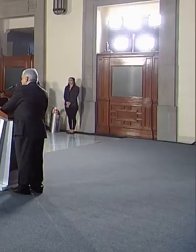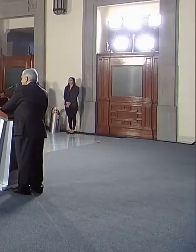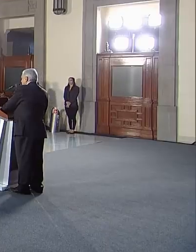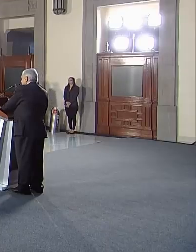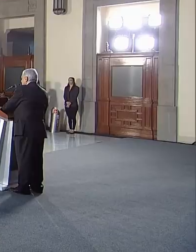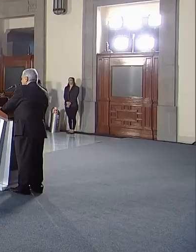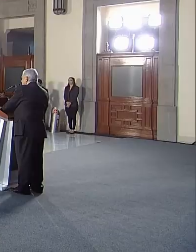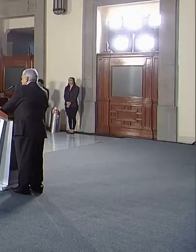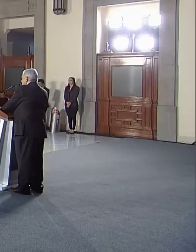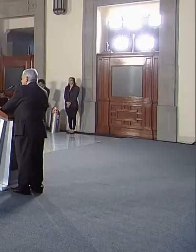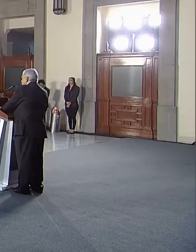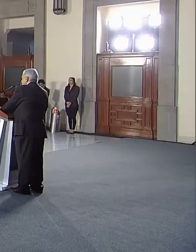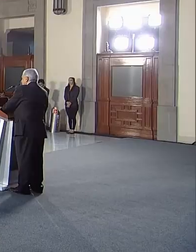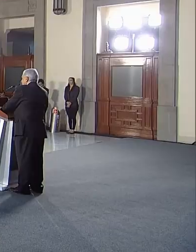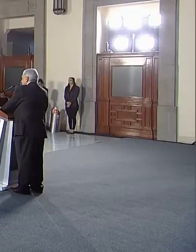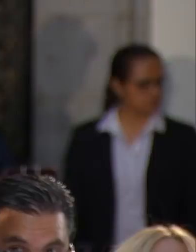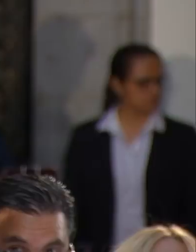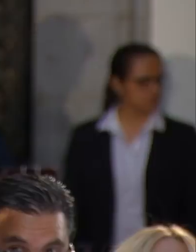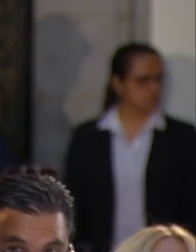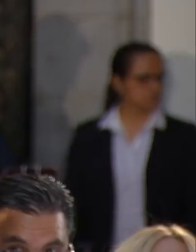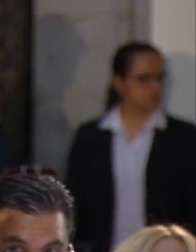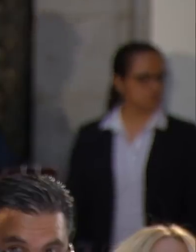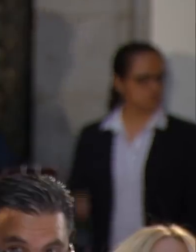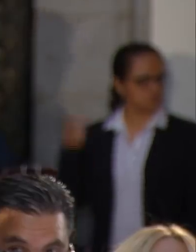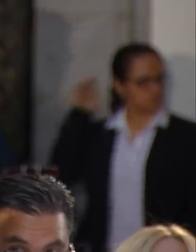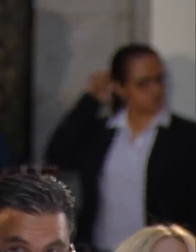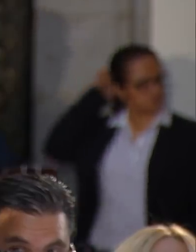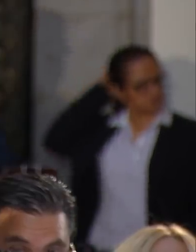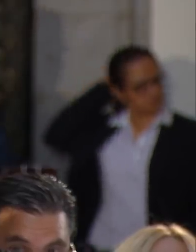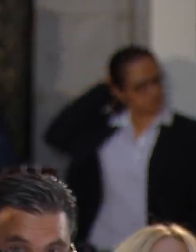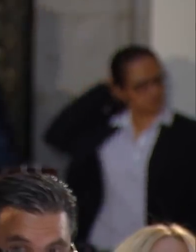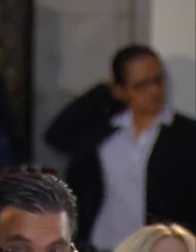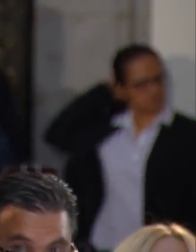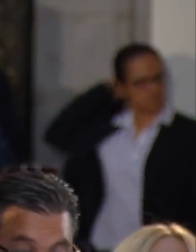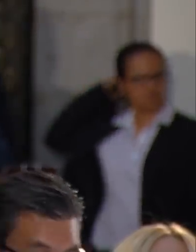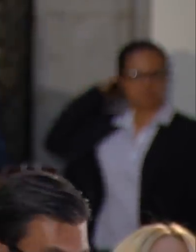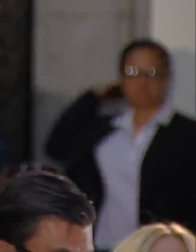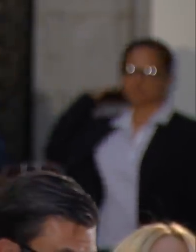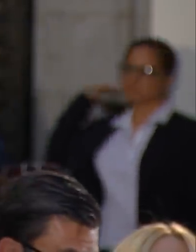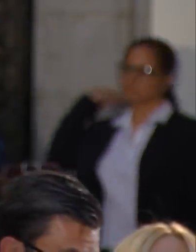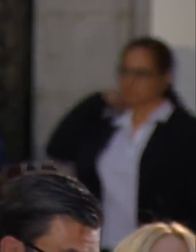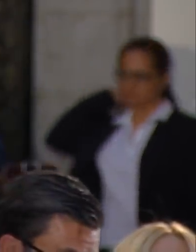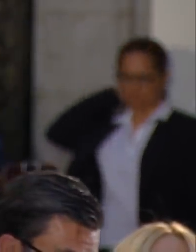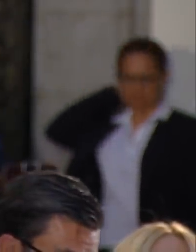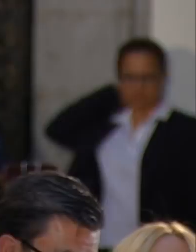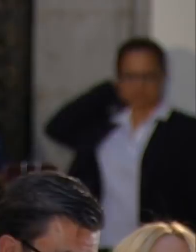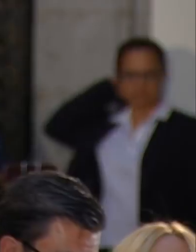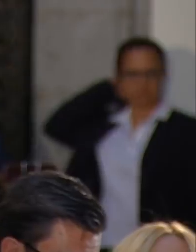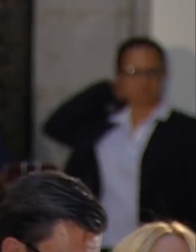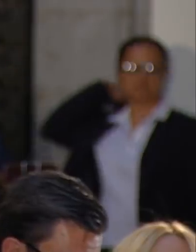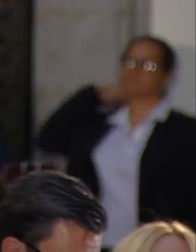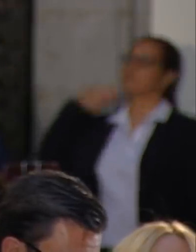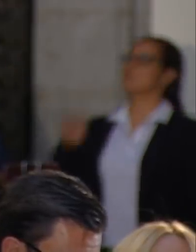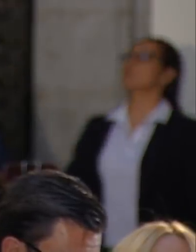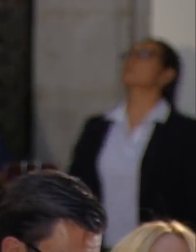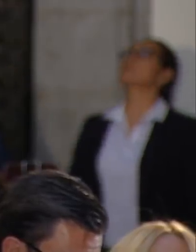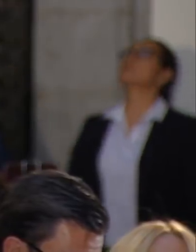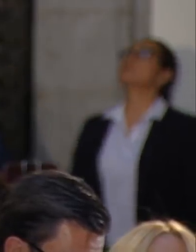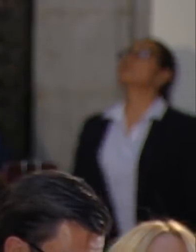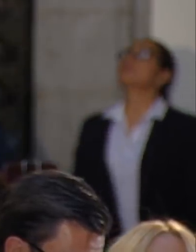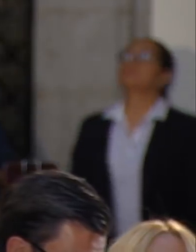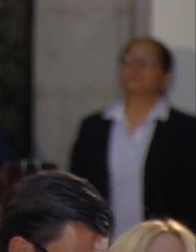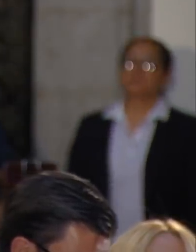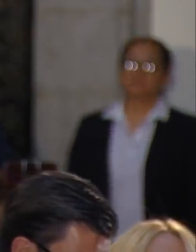los españoles y a los clérigos, dentro de sus más cercanos colaboradores hay una traición, presidente, porque la carta era secreto de